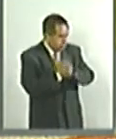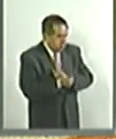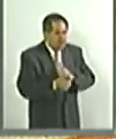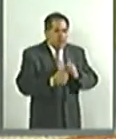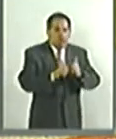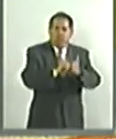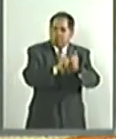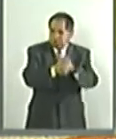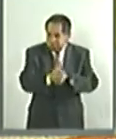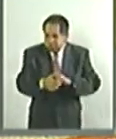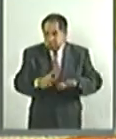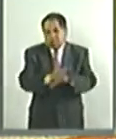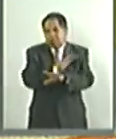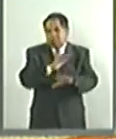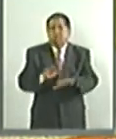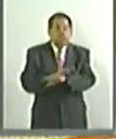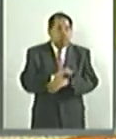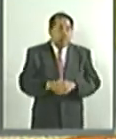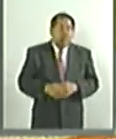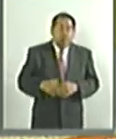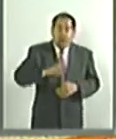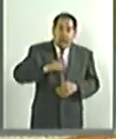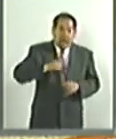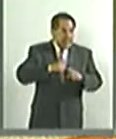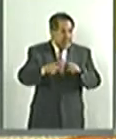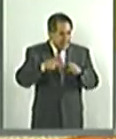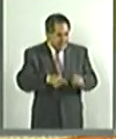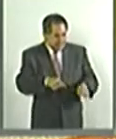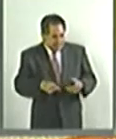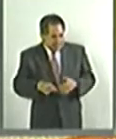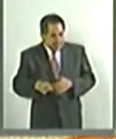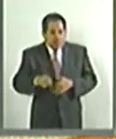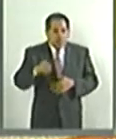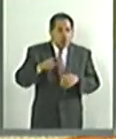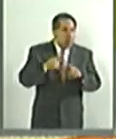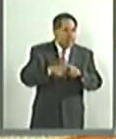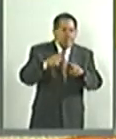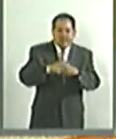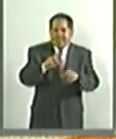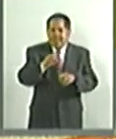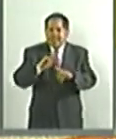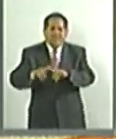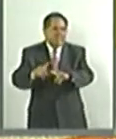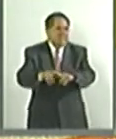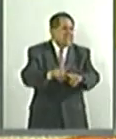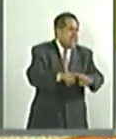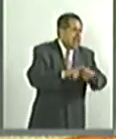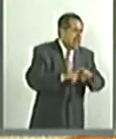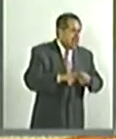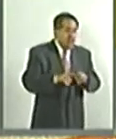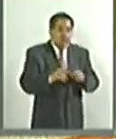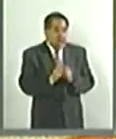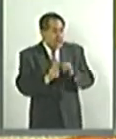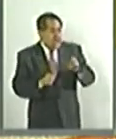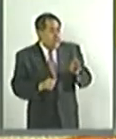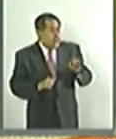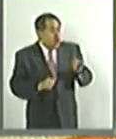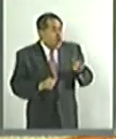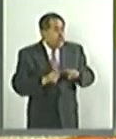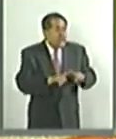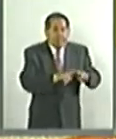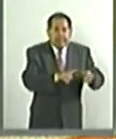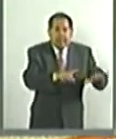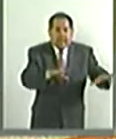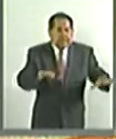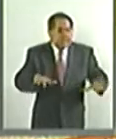zonas y territorios donde convergen la geodiversidad y la biodiversidad, el pasado